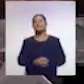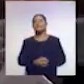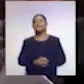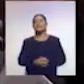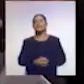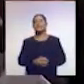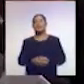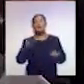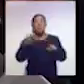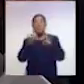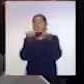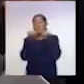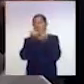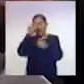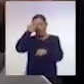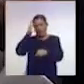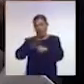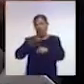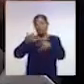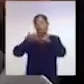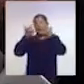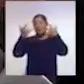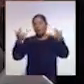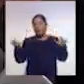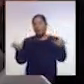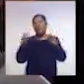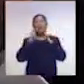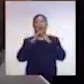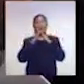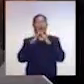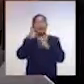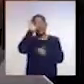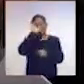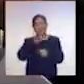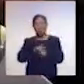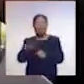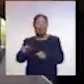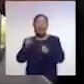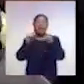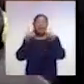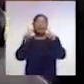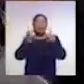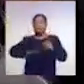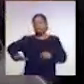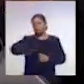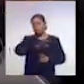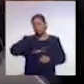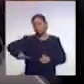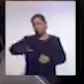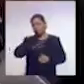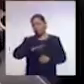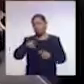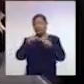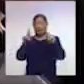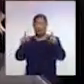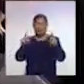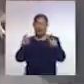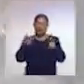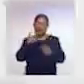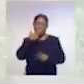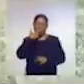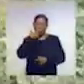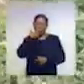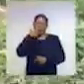de memoria histórica y riquezas bioculturales. Bueno, pues la tierra tlaxcalteca tiene una riqueza biocultural